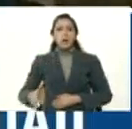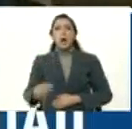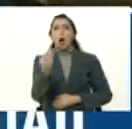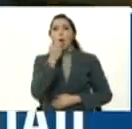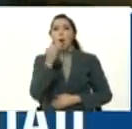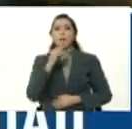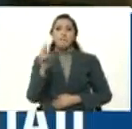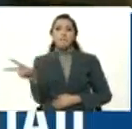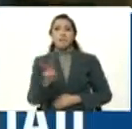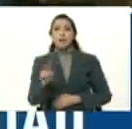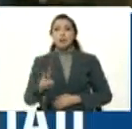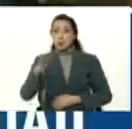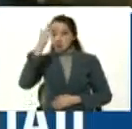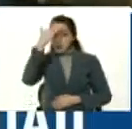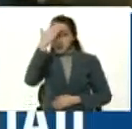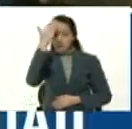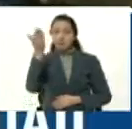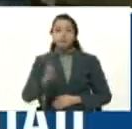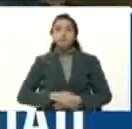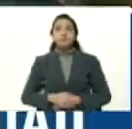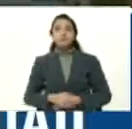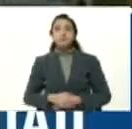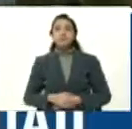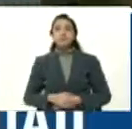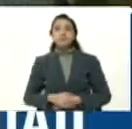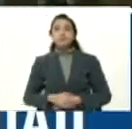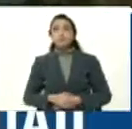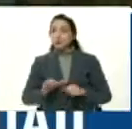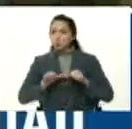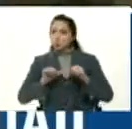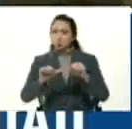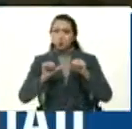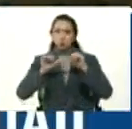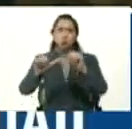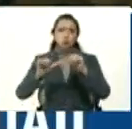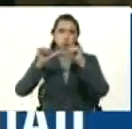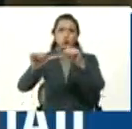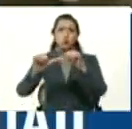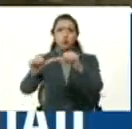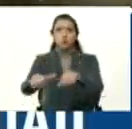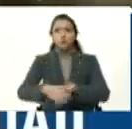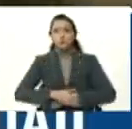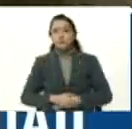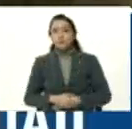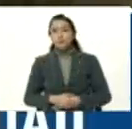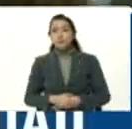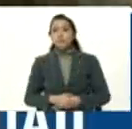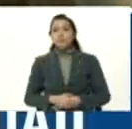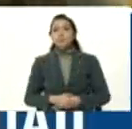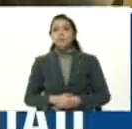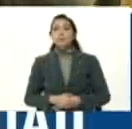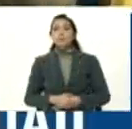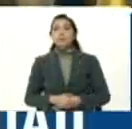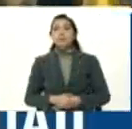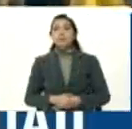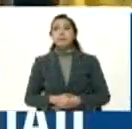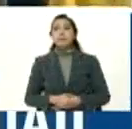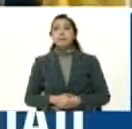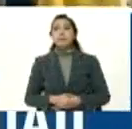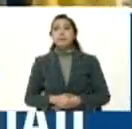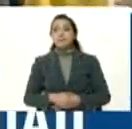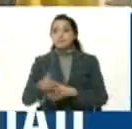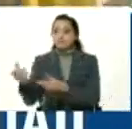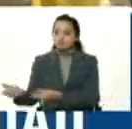Venezuela come pescado, mira. También le presentamos... Avanzando. Embutido. Este, presidente... Ajá, este sí me lo puedes